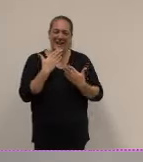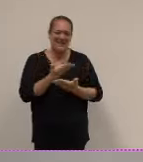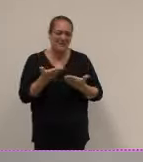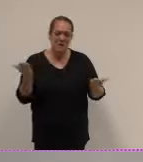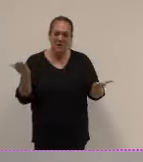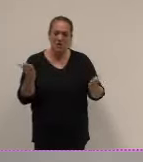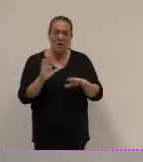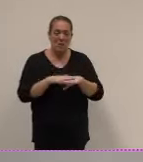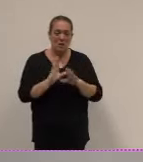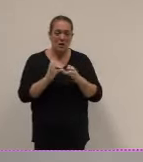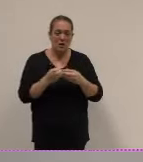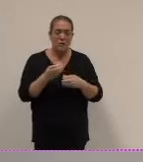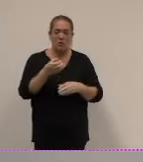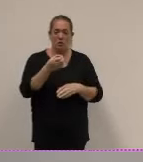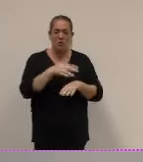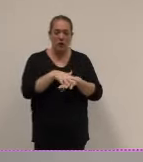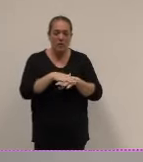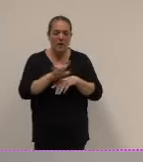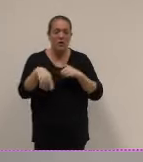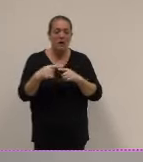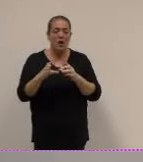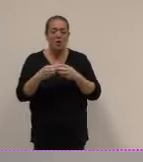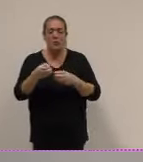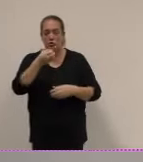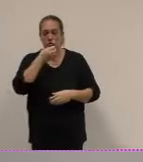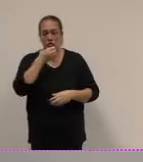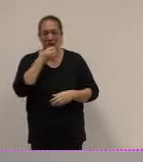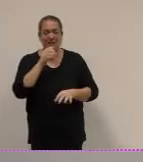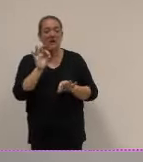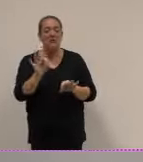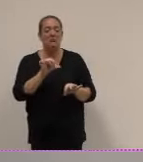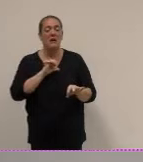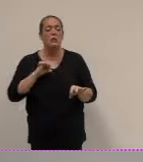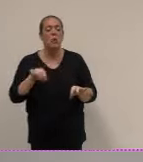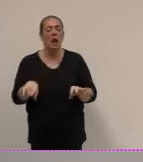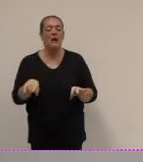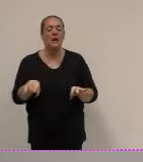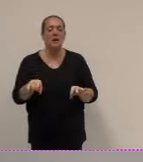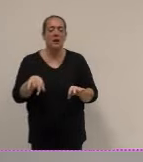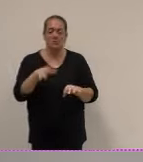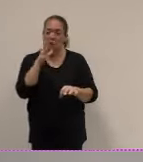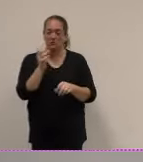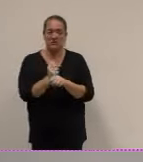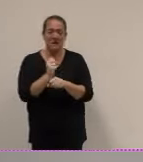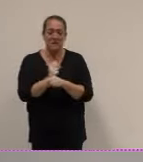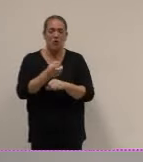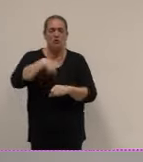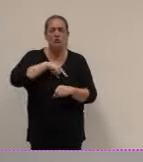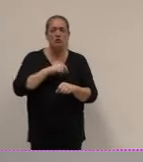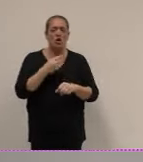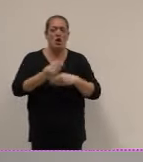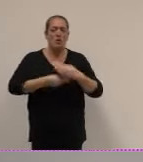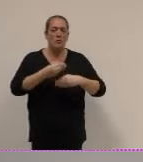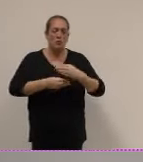para el Grupo de Gobierno y para el Grupo Socialista en particular de este trabajo. Lo hemos hecho,